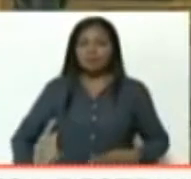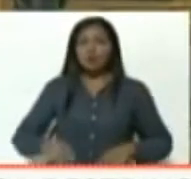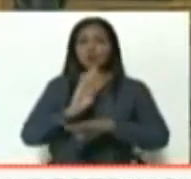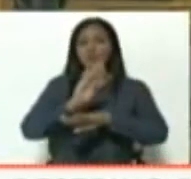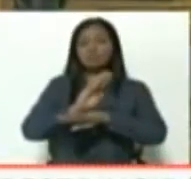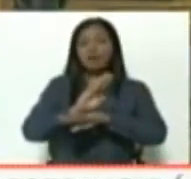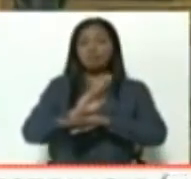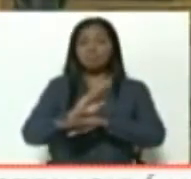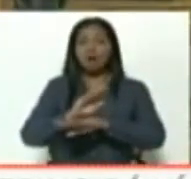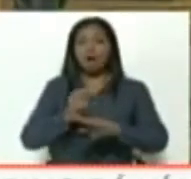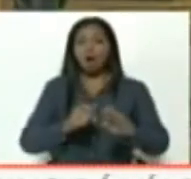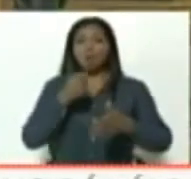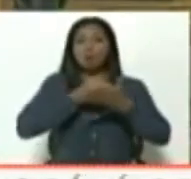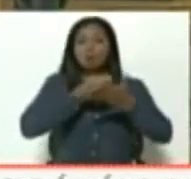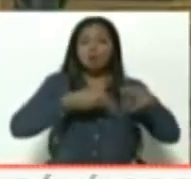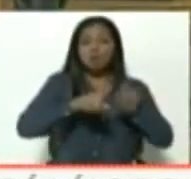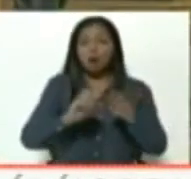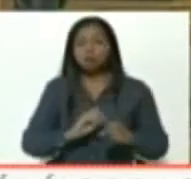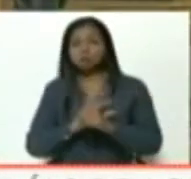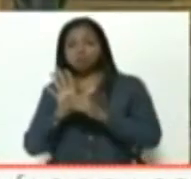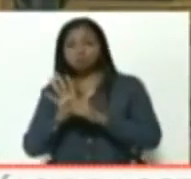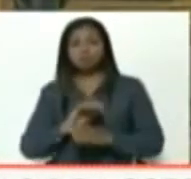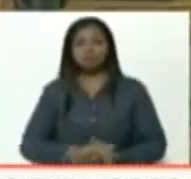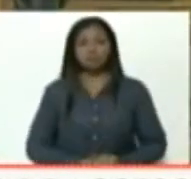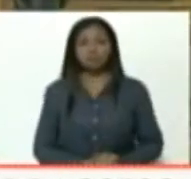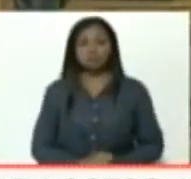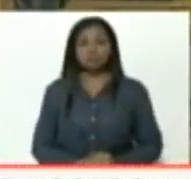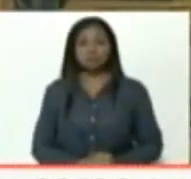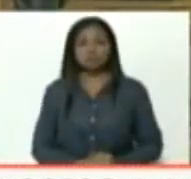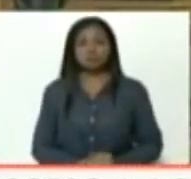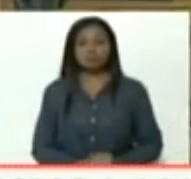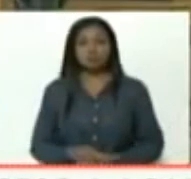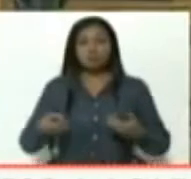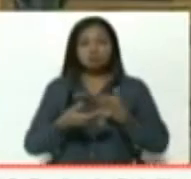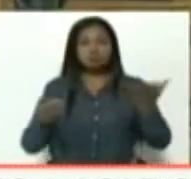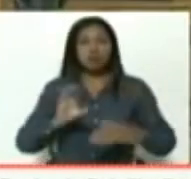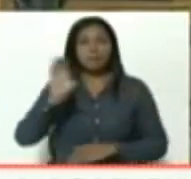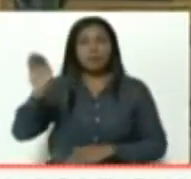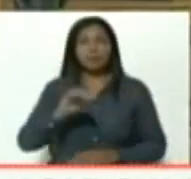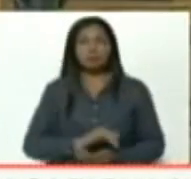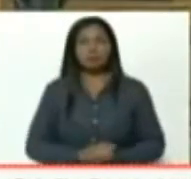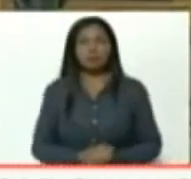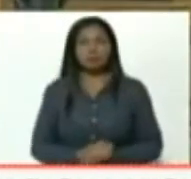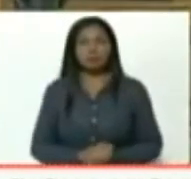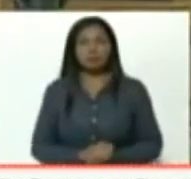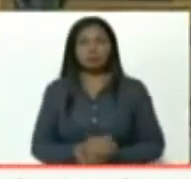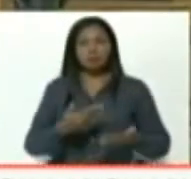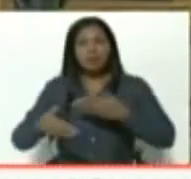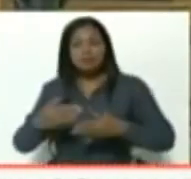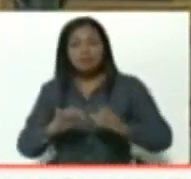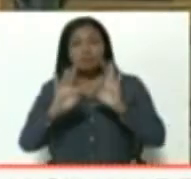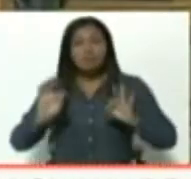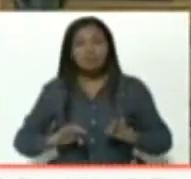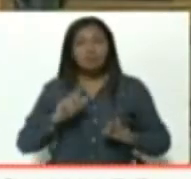Prevención y el Combate del Coronavirus, dirigirnos al país para compartir con